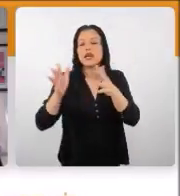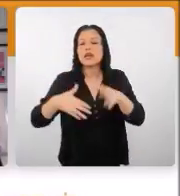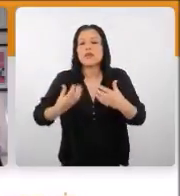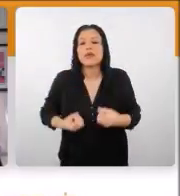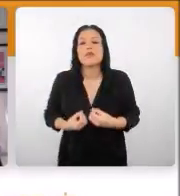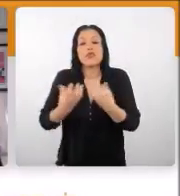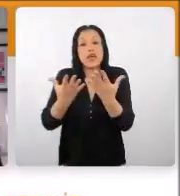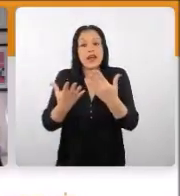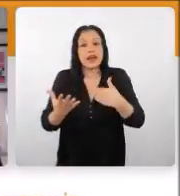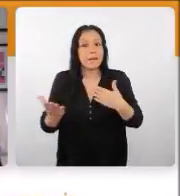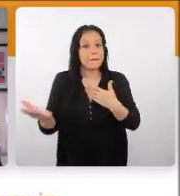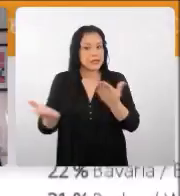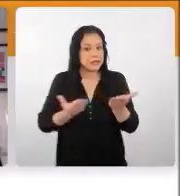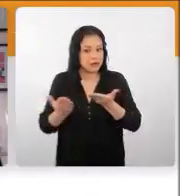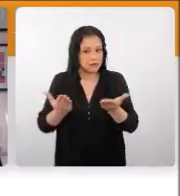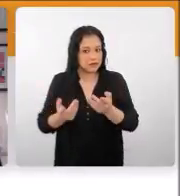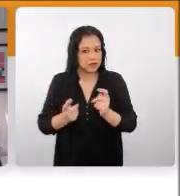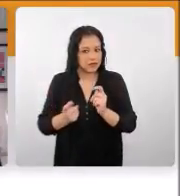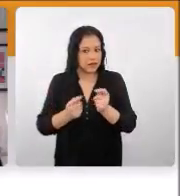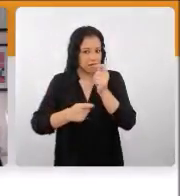ofrecer.